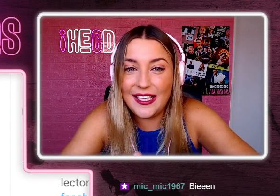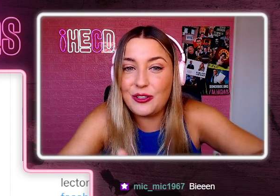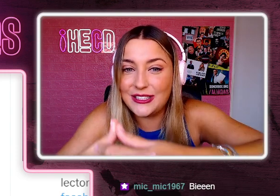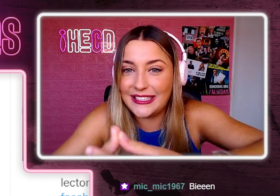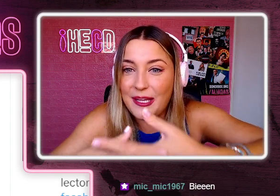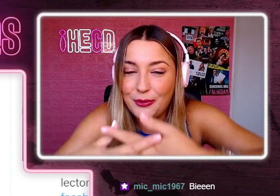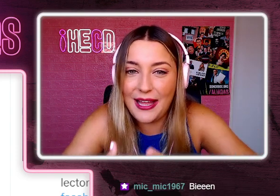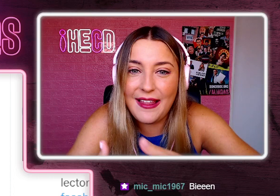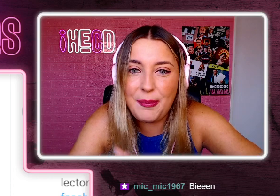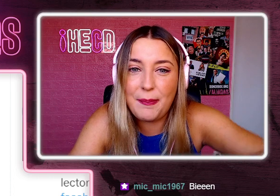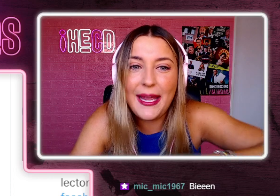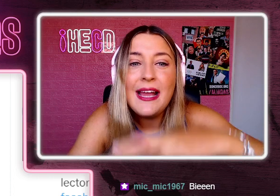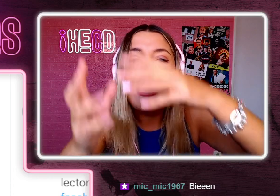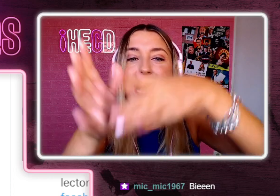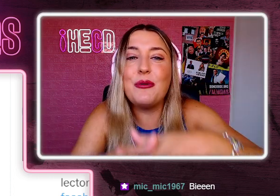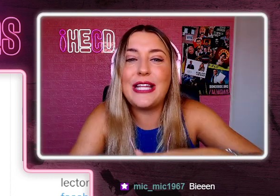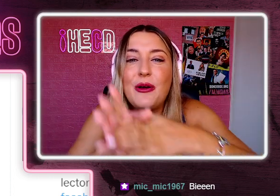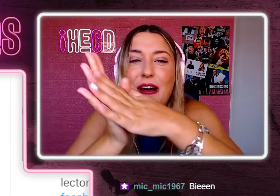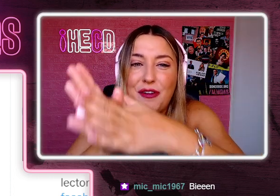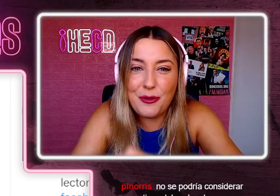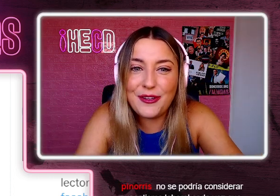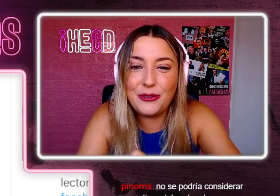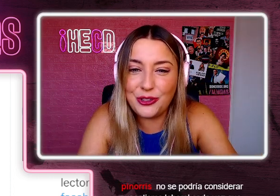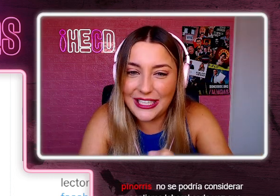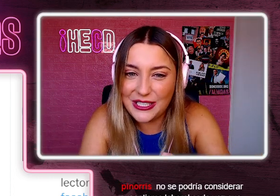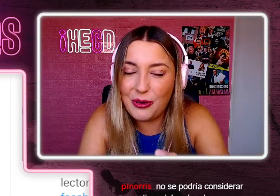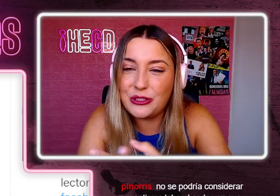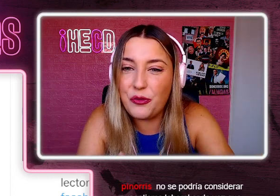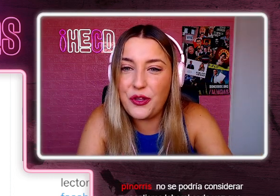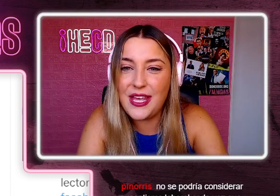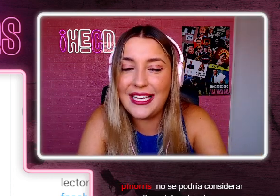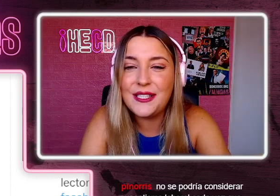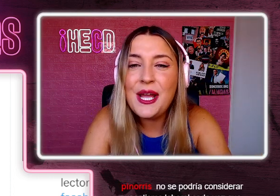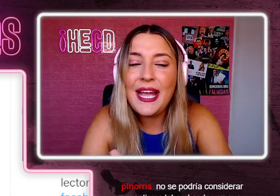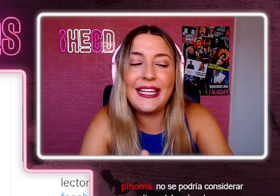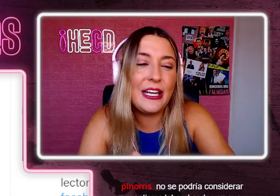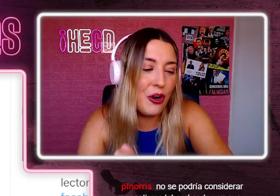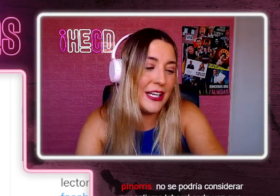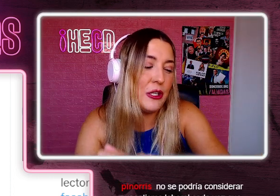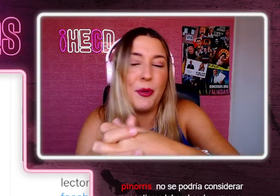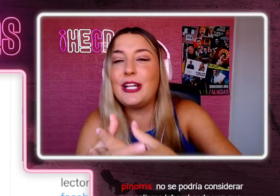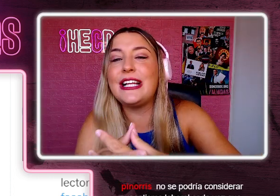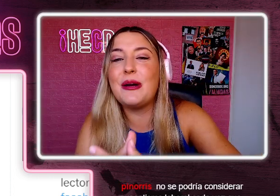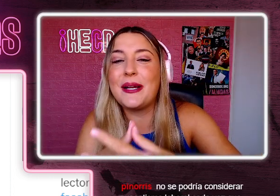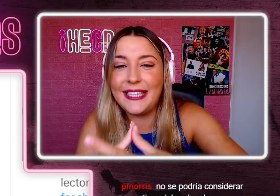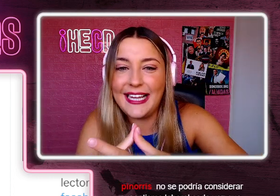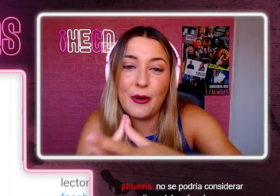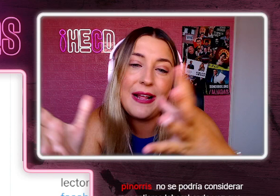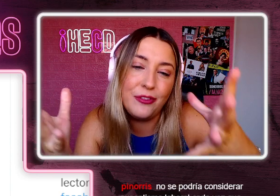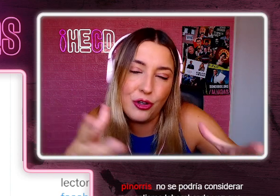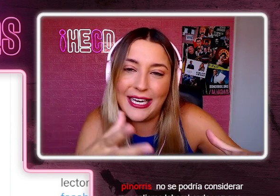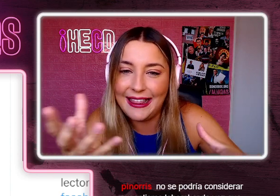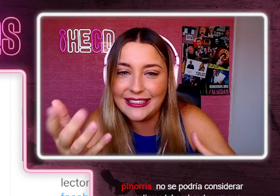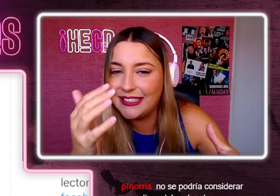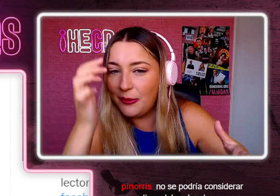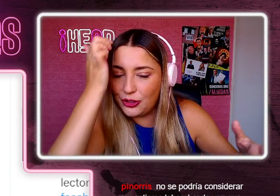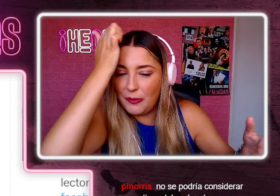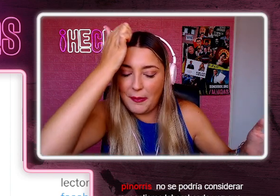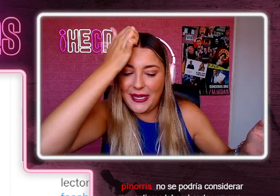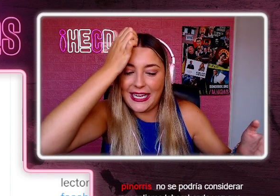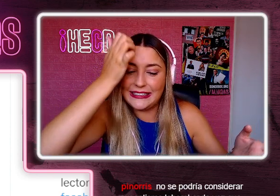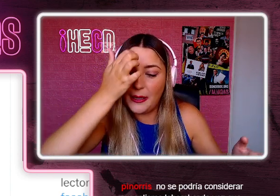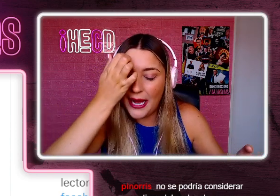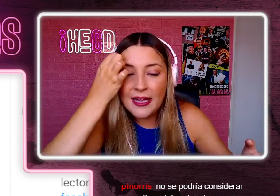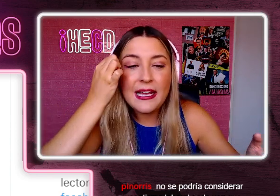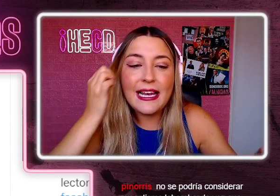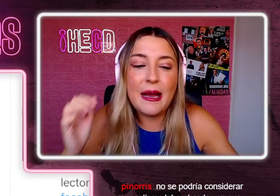que sí que es cierto es que esa diputada del PP ha votado a favor del uso de las lenguas cooficiales en el congreso por lo tanto a partir de ahora No gracias a ese